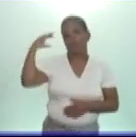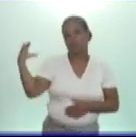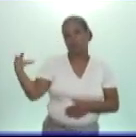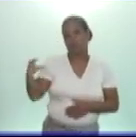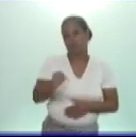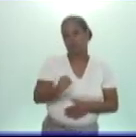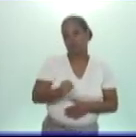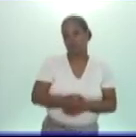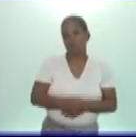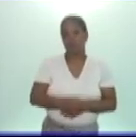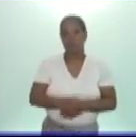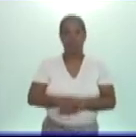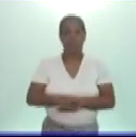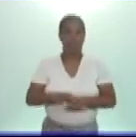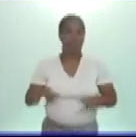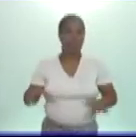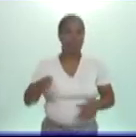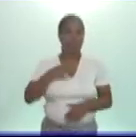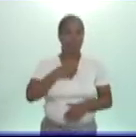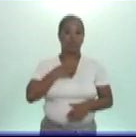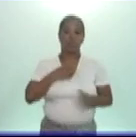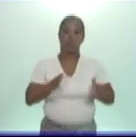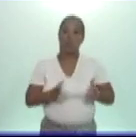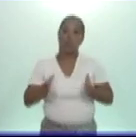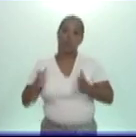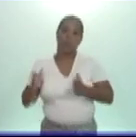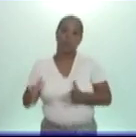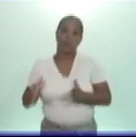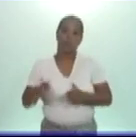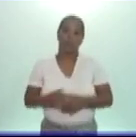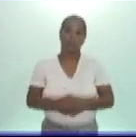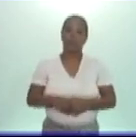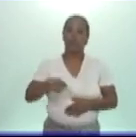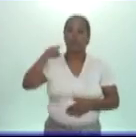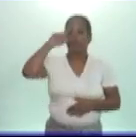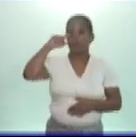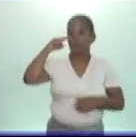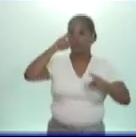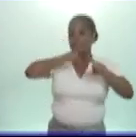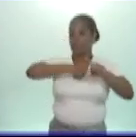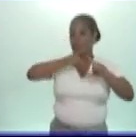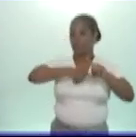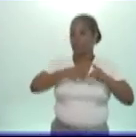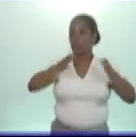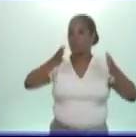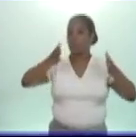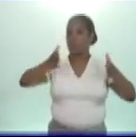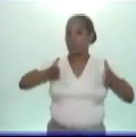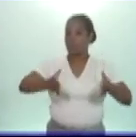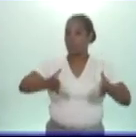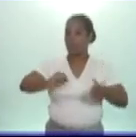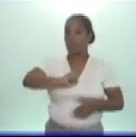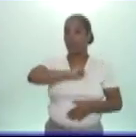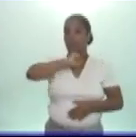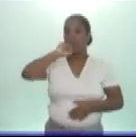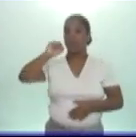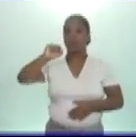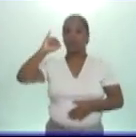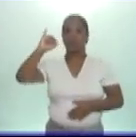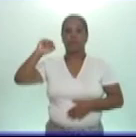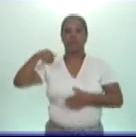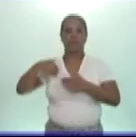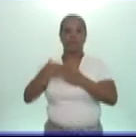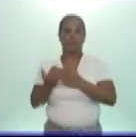y ya obtuve una parte, fíjense que aquí tenía el contenido de la parte, que es lo que gana por esos días, y obtuve